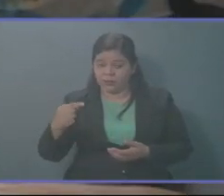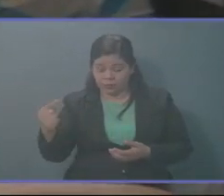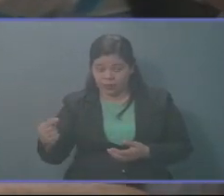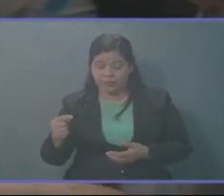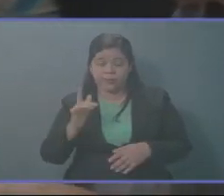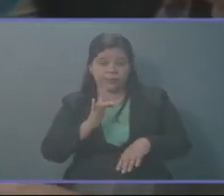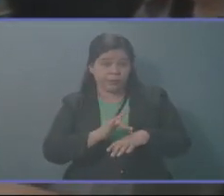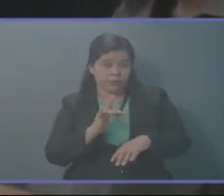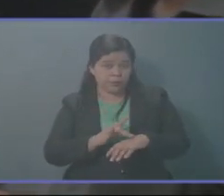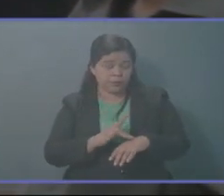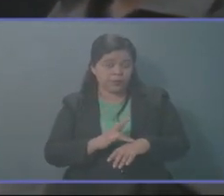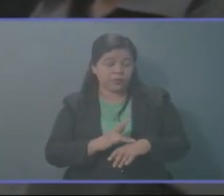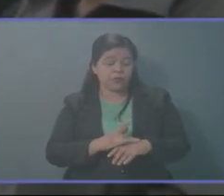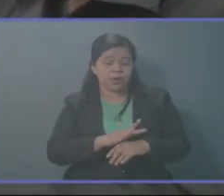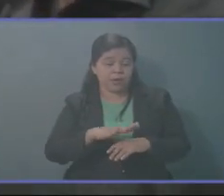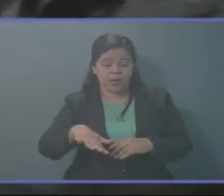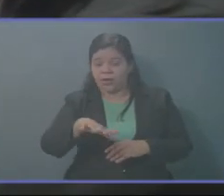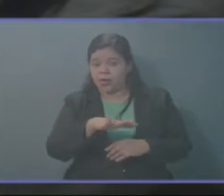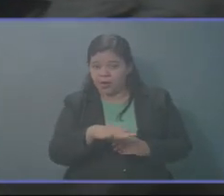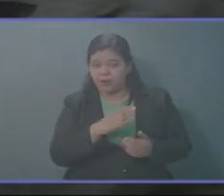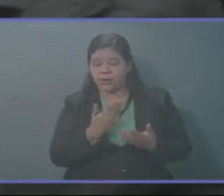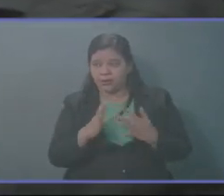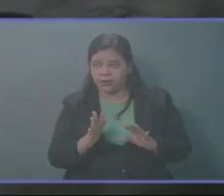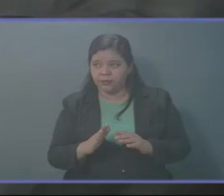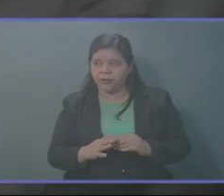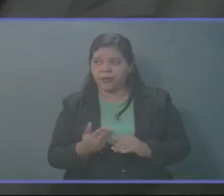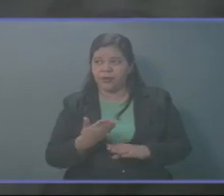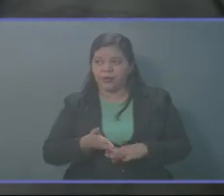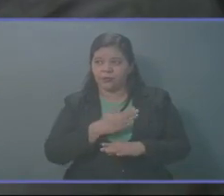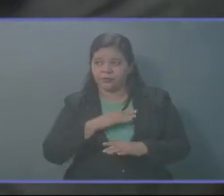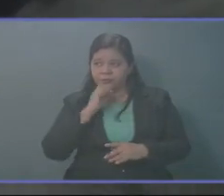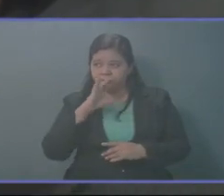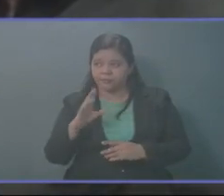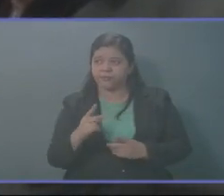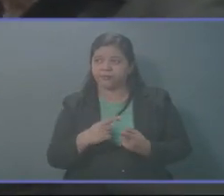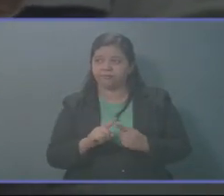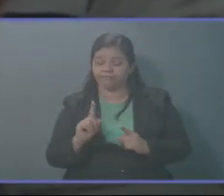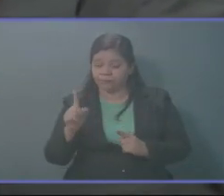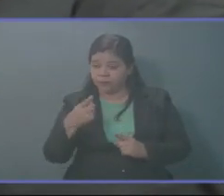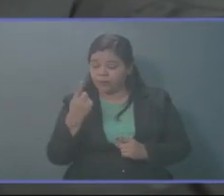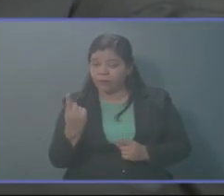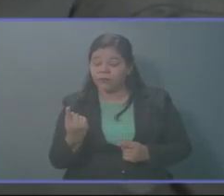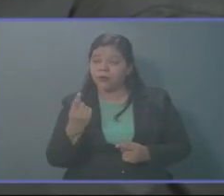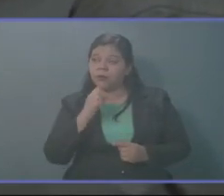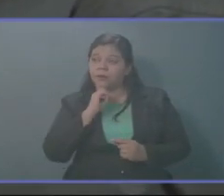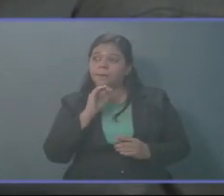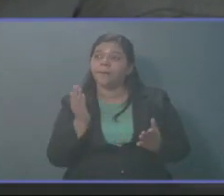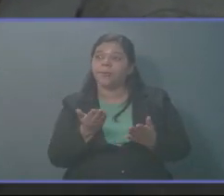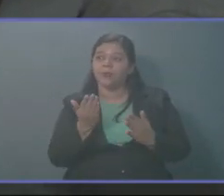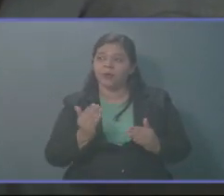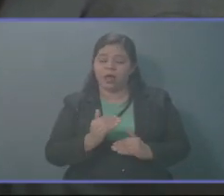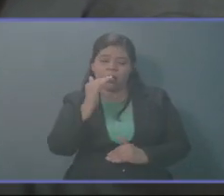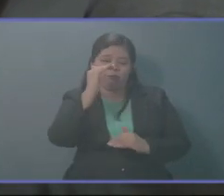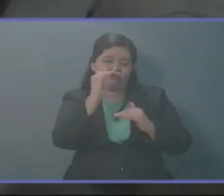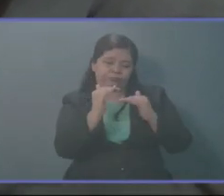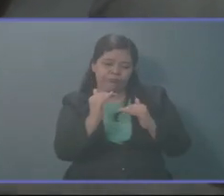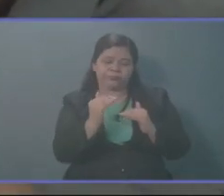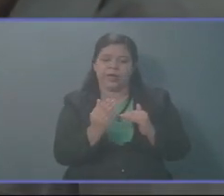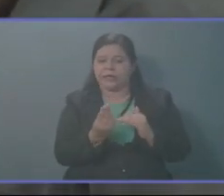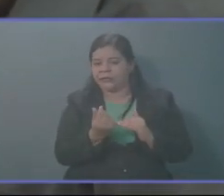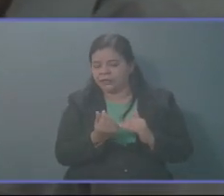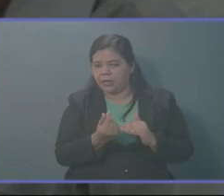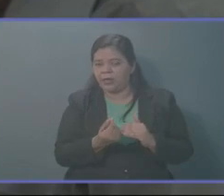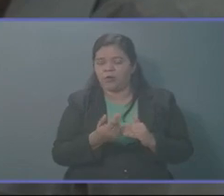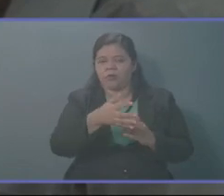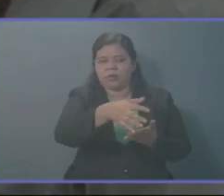que nosotros hemos señalado, ¿verdad? Quizás como primer punto. Lo único que hacen es que disminuyen la cantidad que se